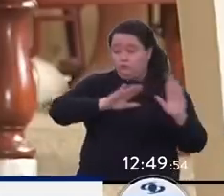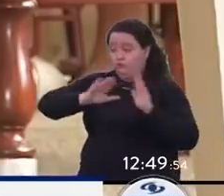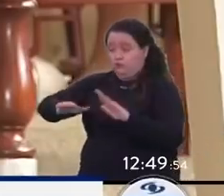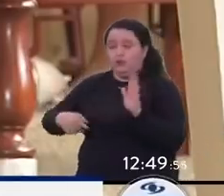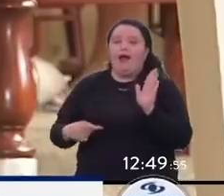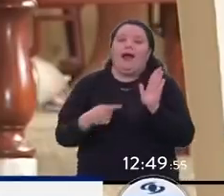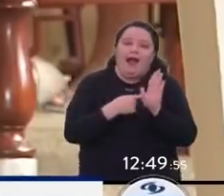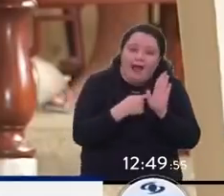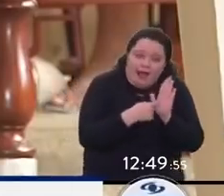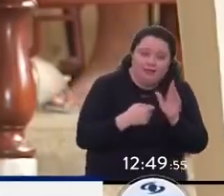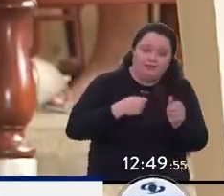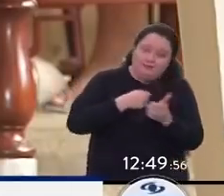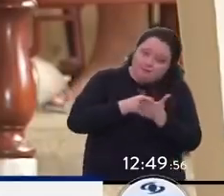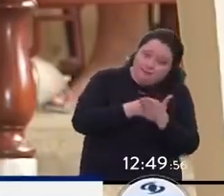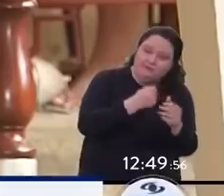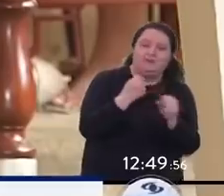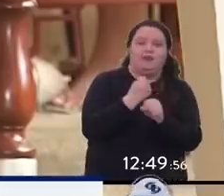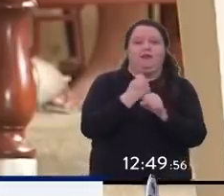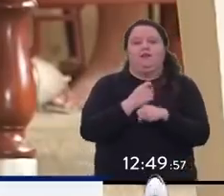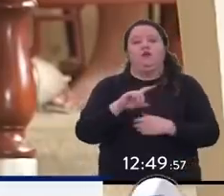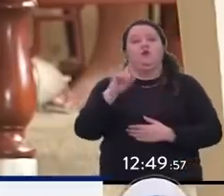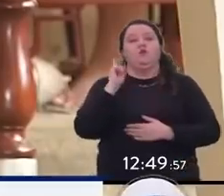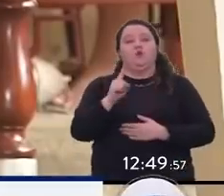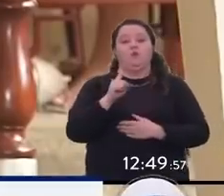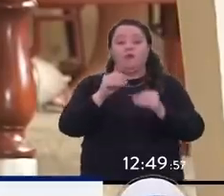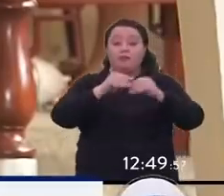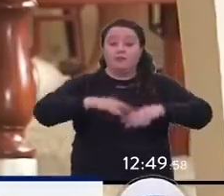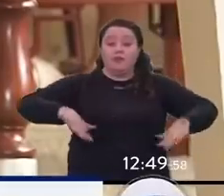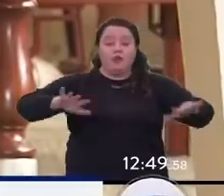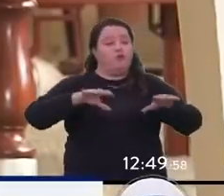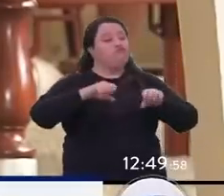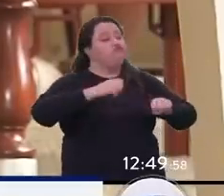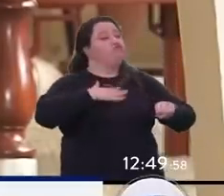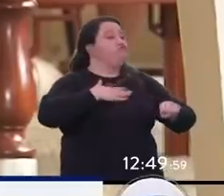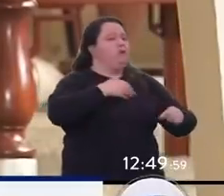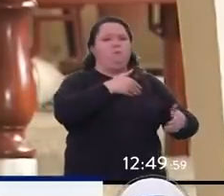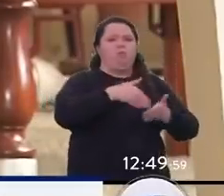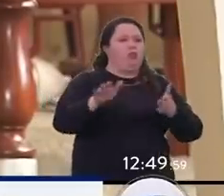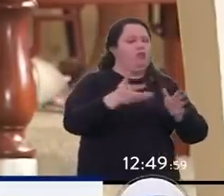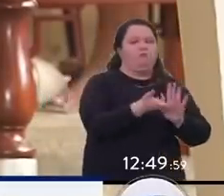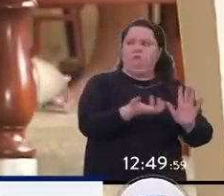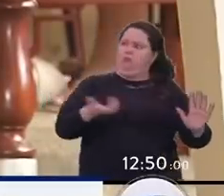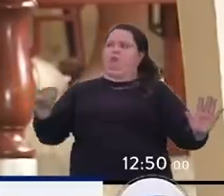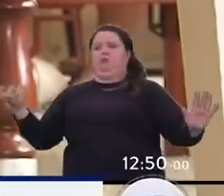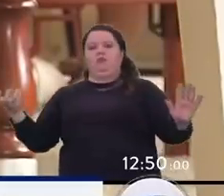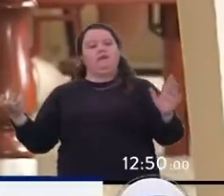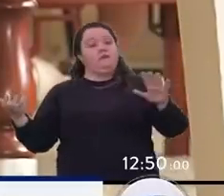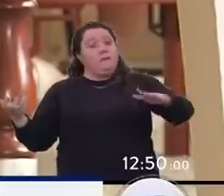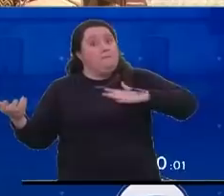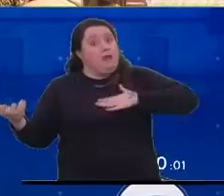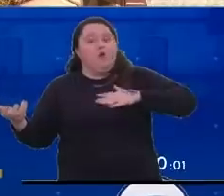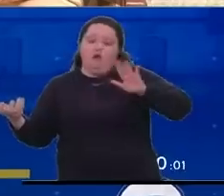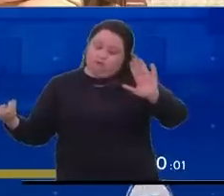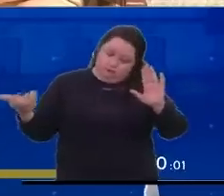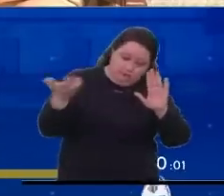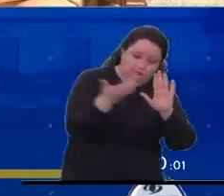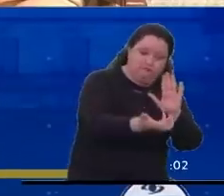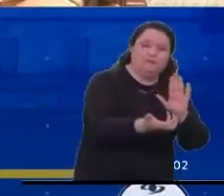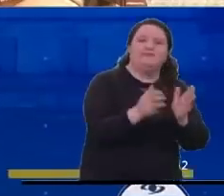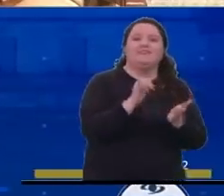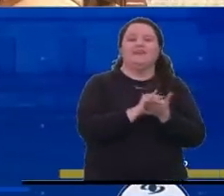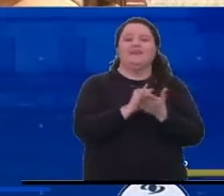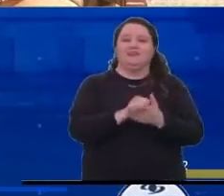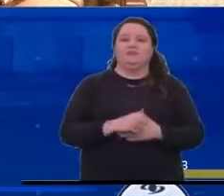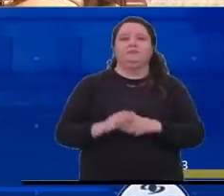estaremos trabajando, porque la gente coge despojada de sus tierras pueda volver a recuperar su tierra. Vicepresidenta,